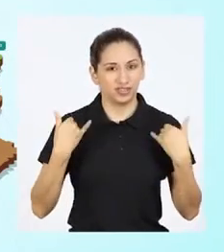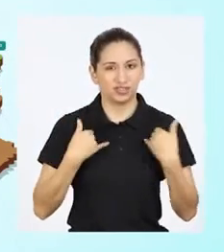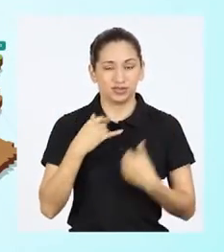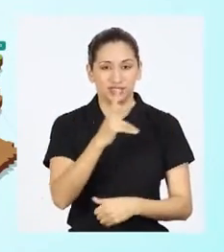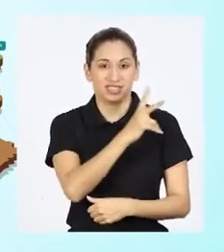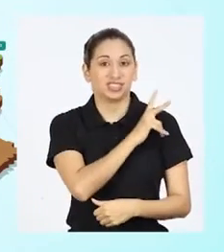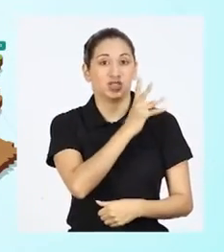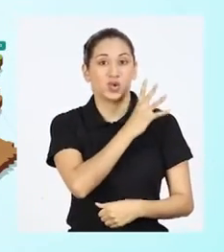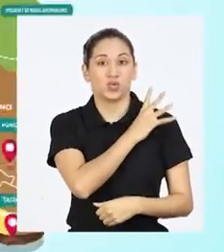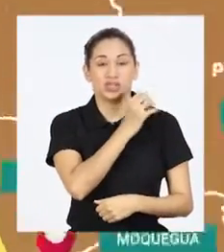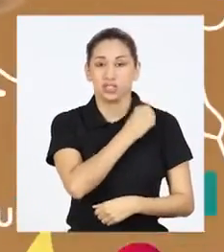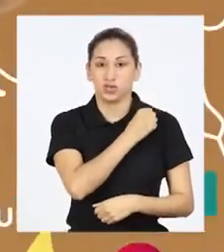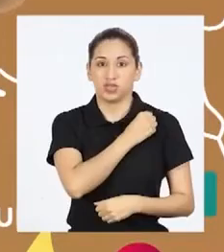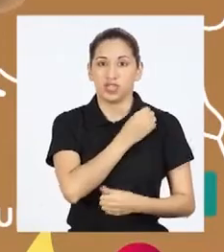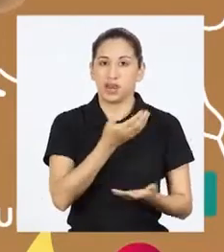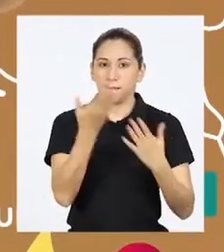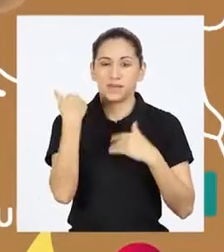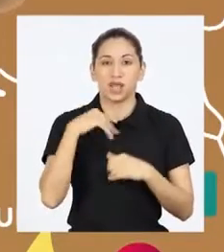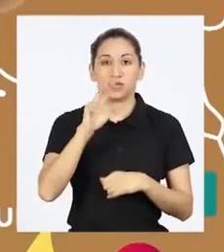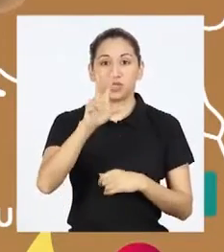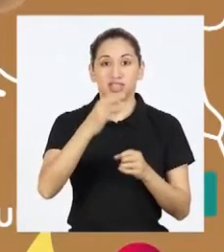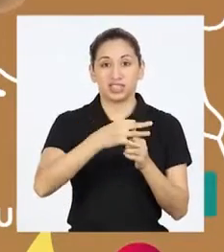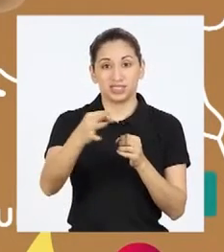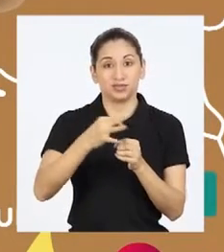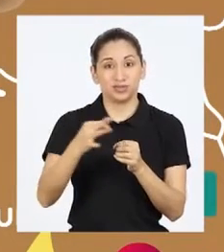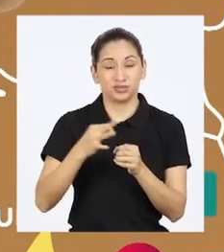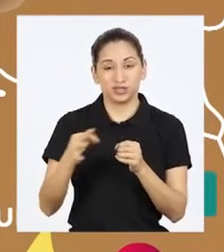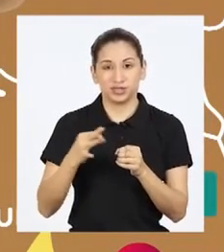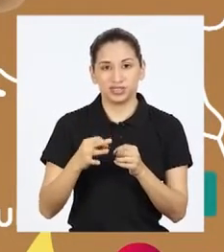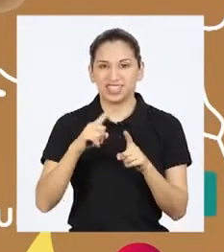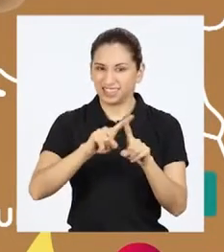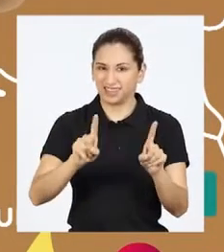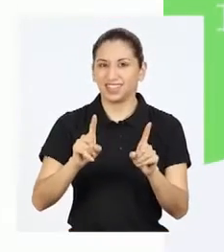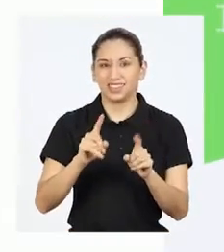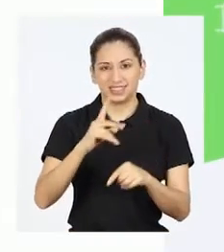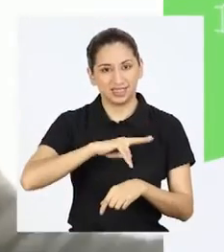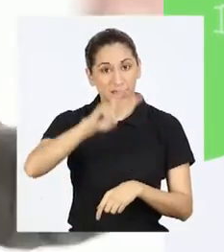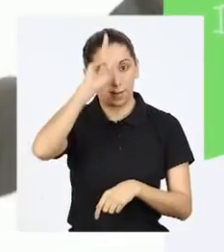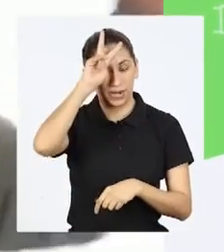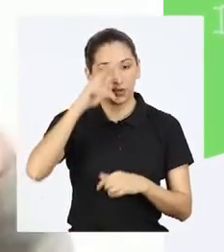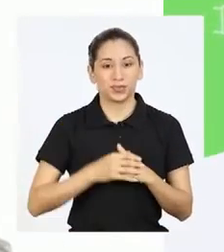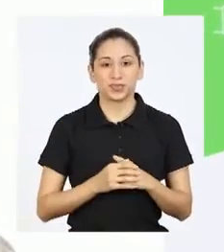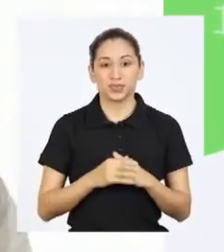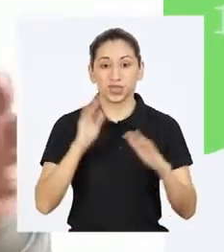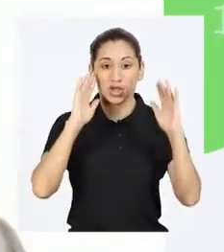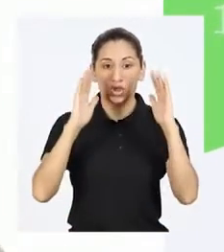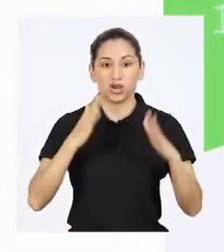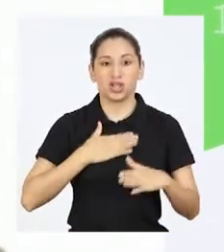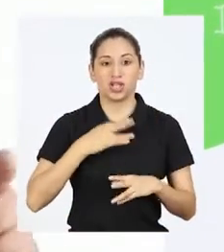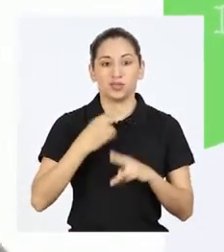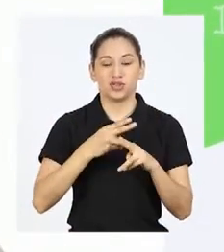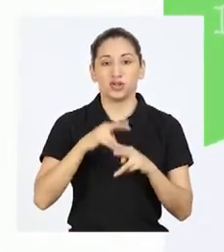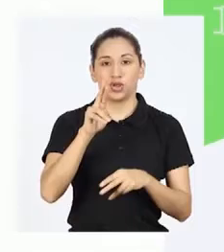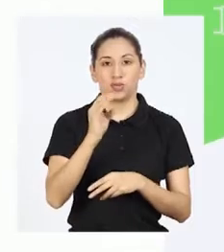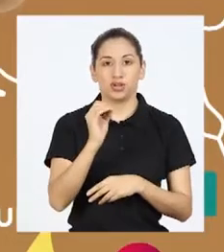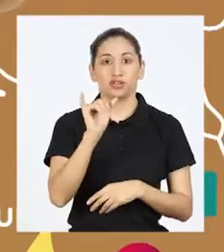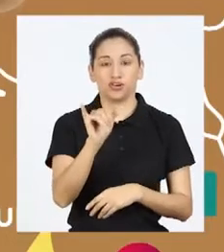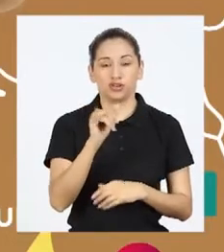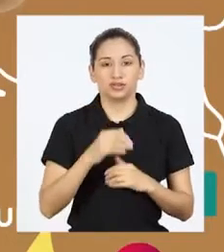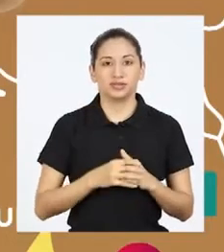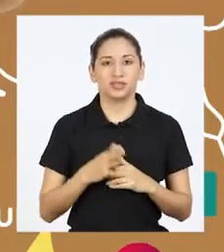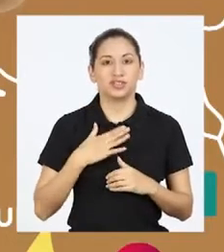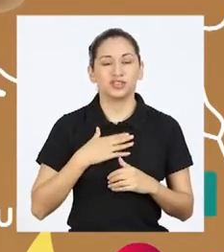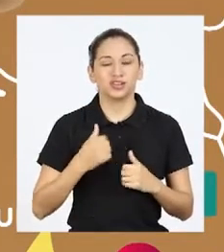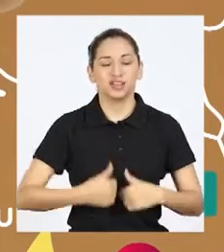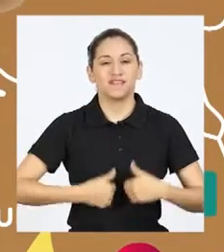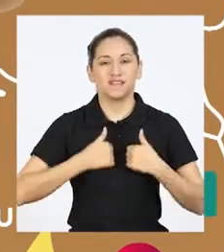secundaria. Y esta vez nos vamos a tres departamentos distintos del país. Hola, mi nombre es Roy Alan y soy de Apurímac.